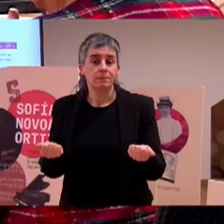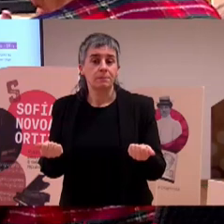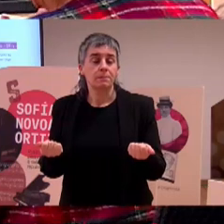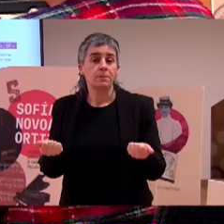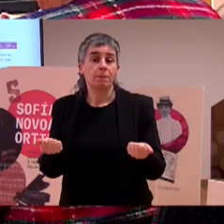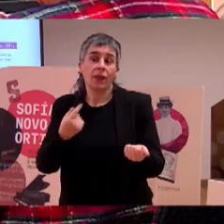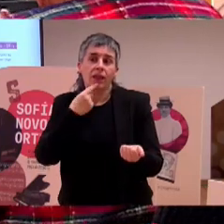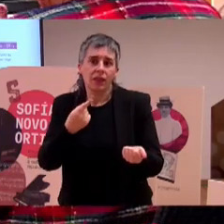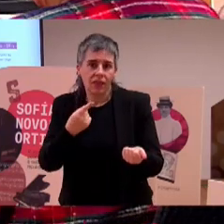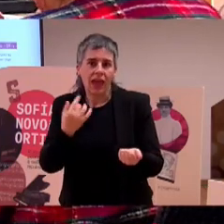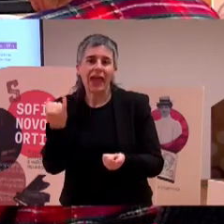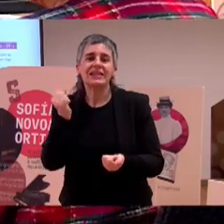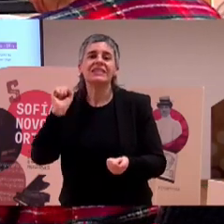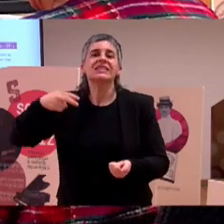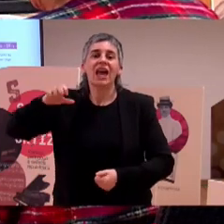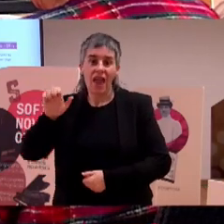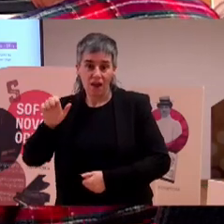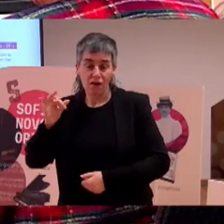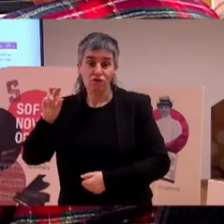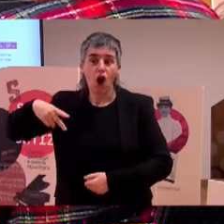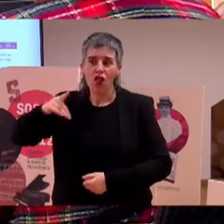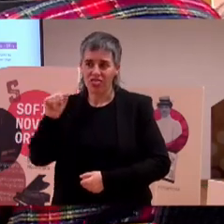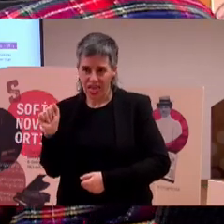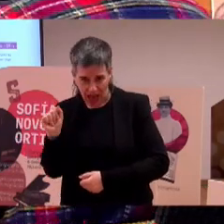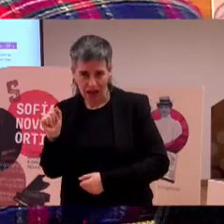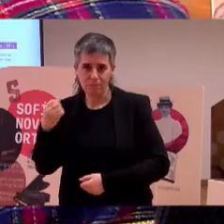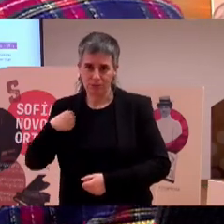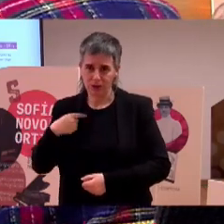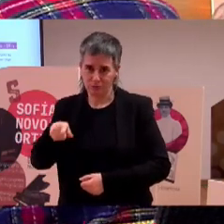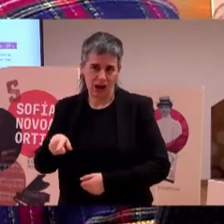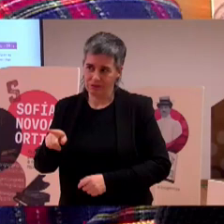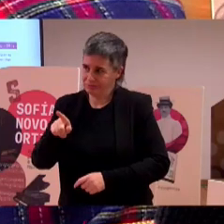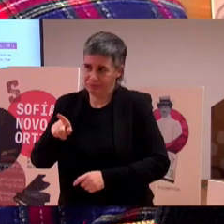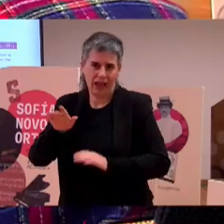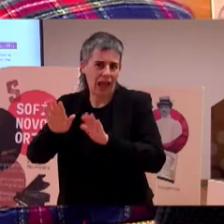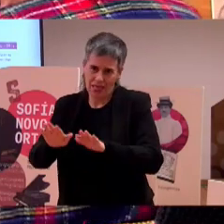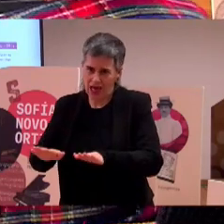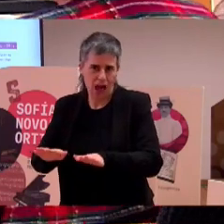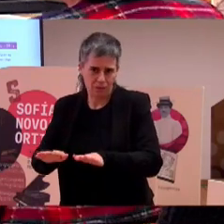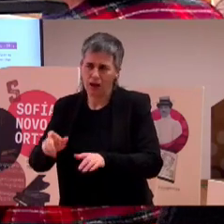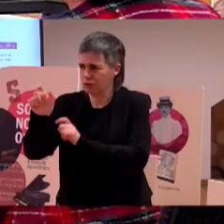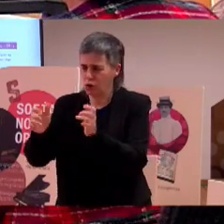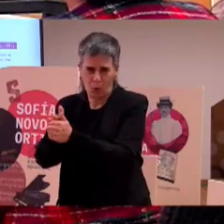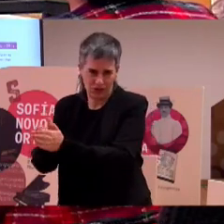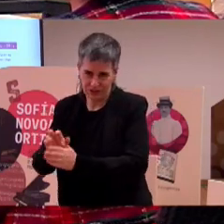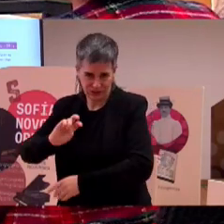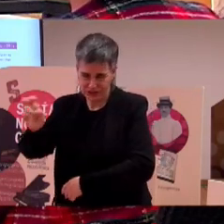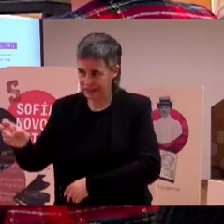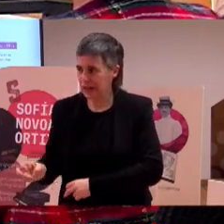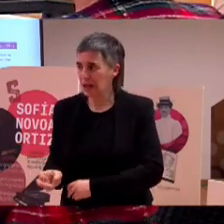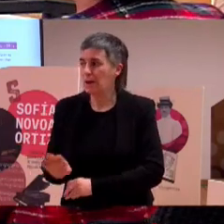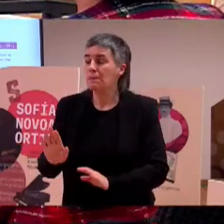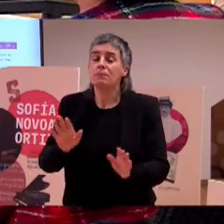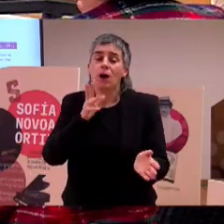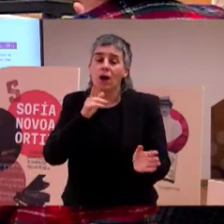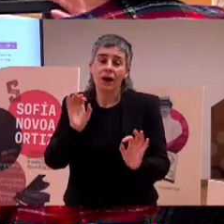Y dice que Jane Fonda sí que era. Sí, que ten pinta. Y muchas más. Pero